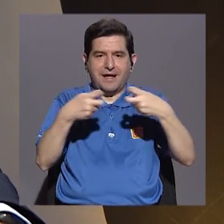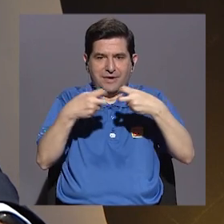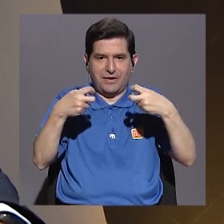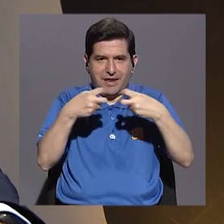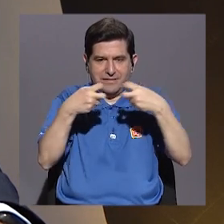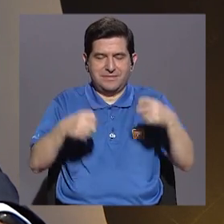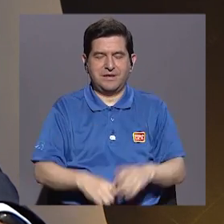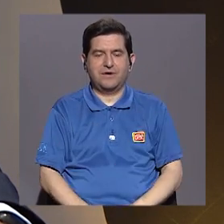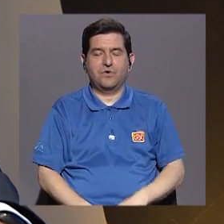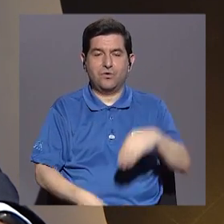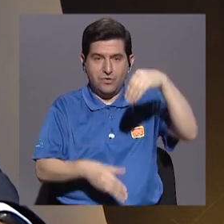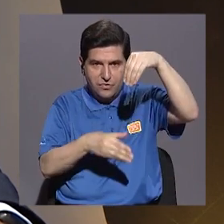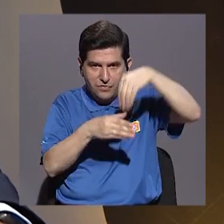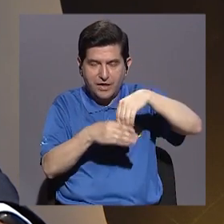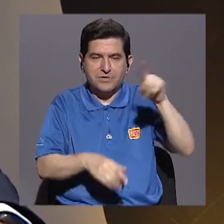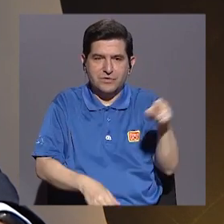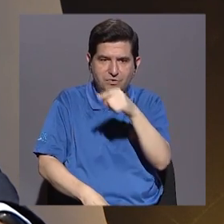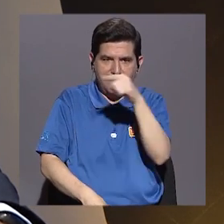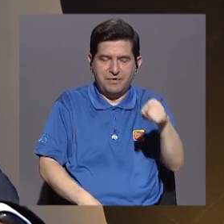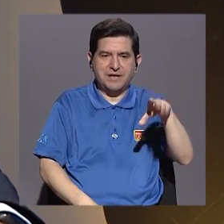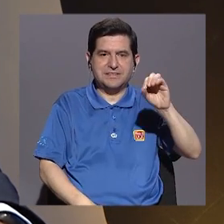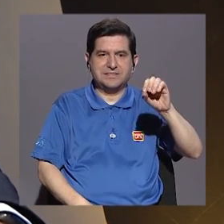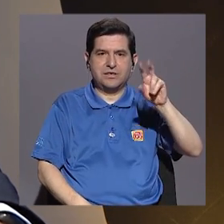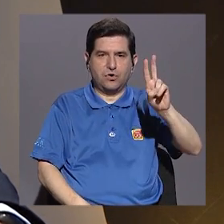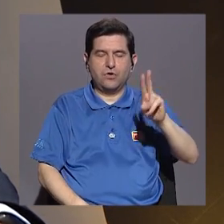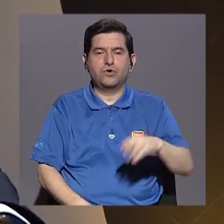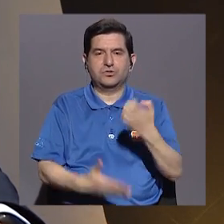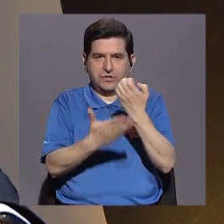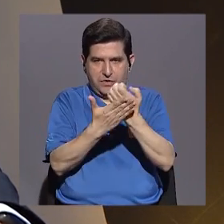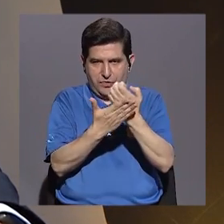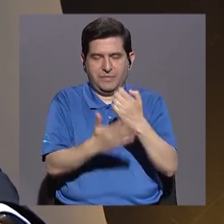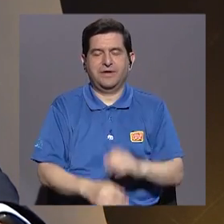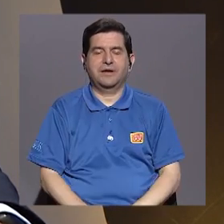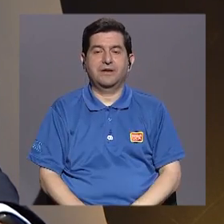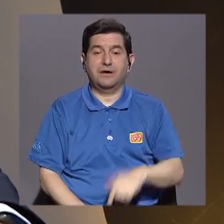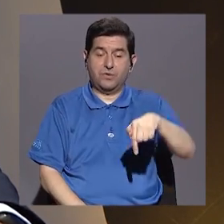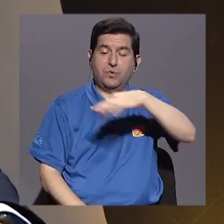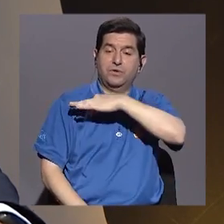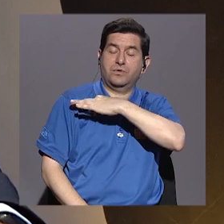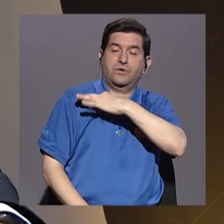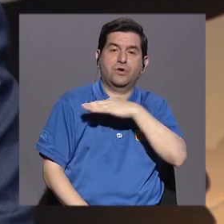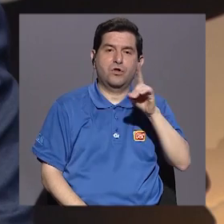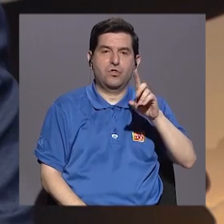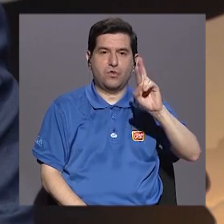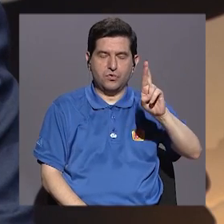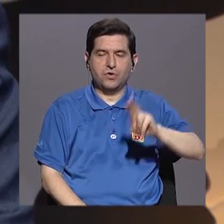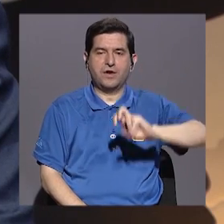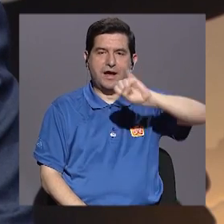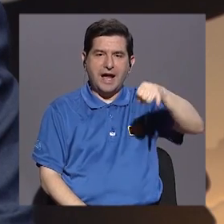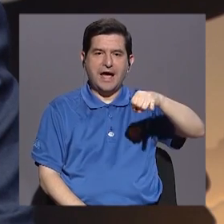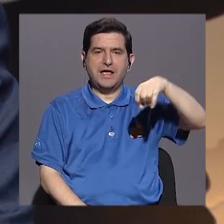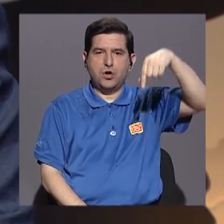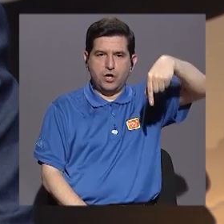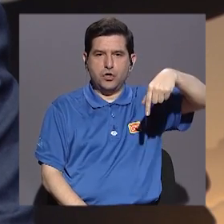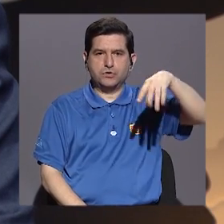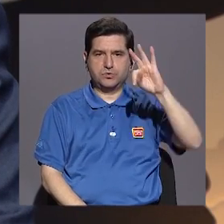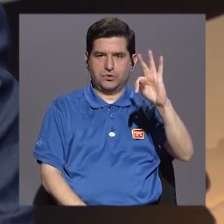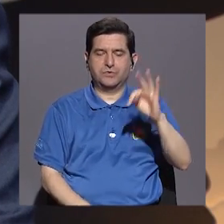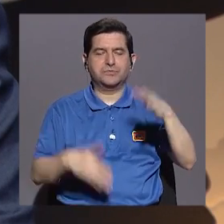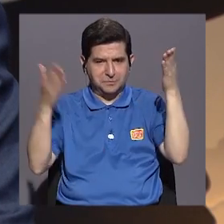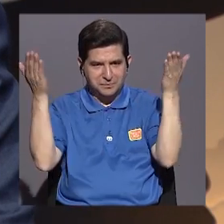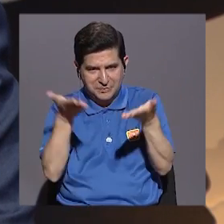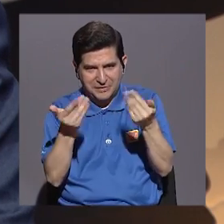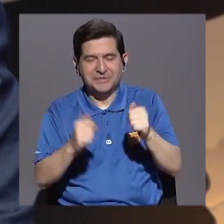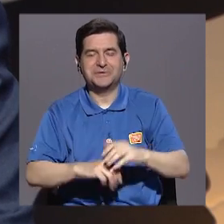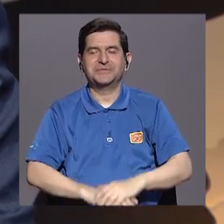en el marco de la descarbonización de la economía y para ello hemos invitado al doctor jairo y los tordos bienvenido